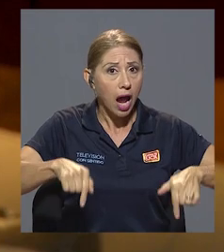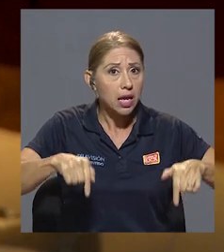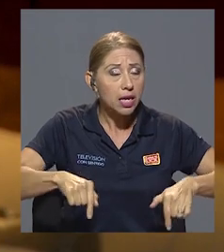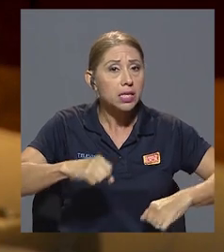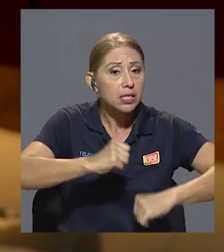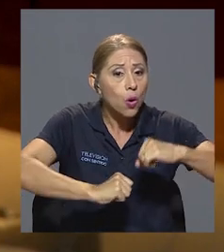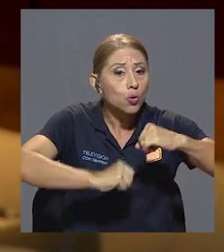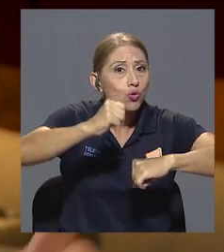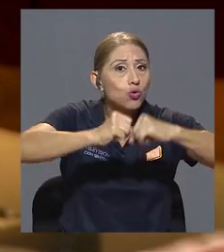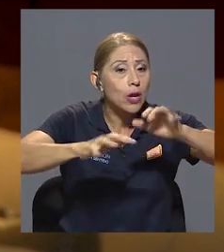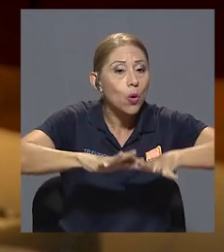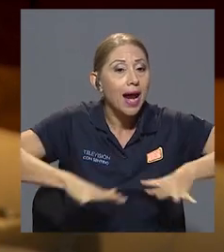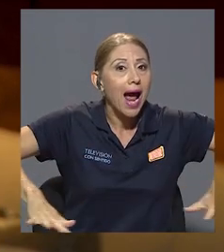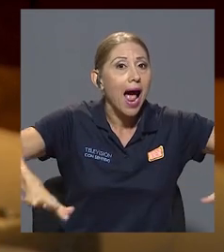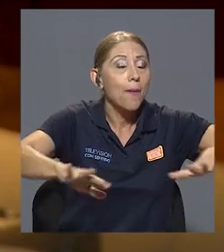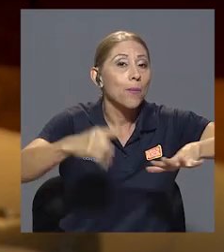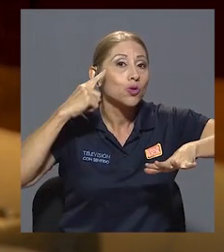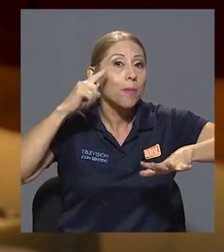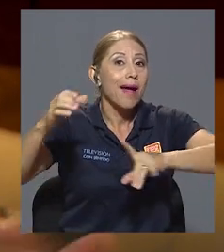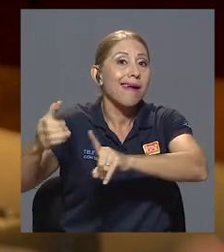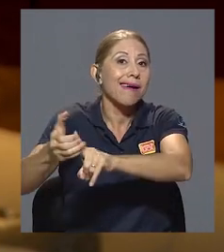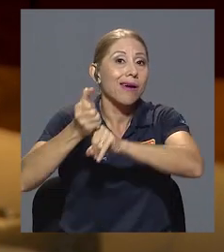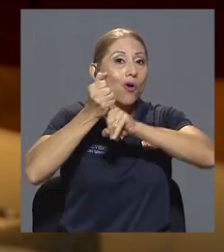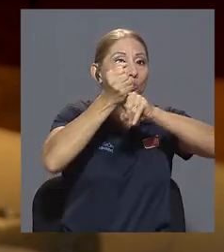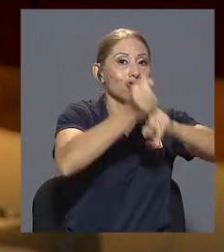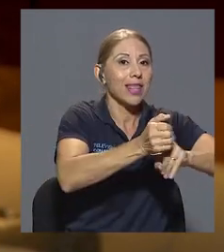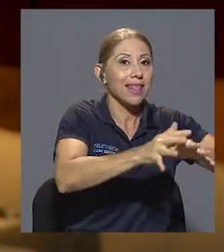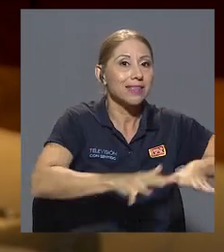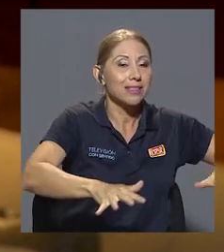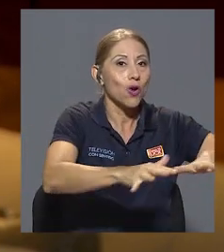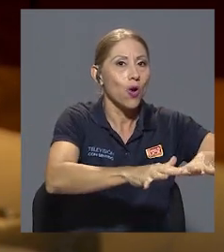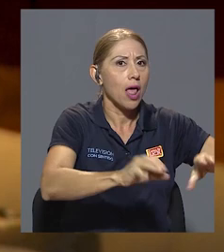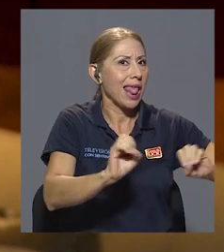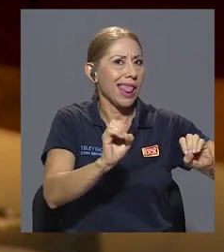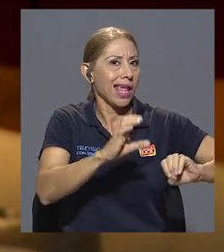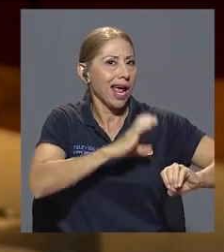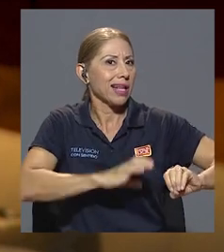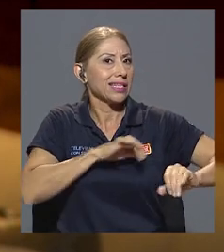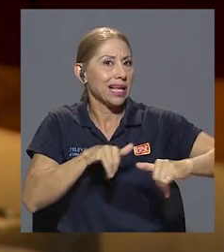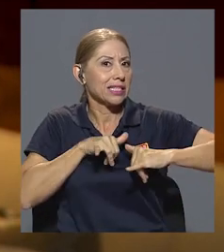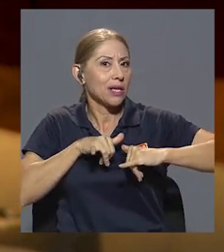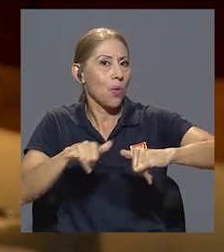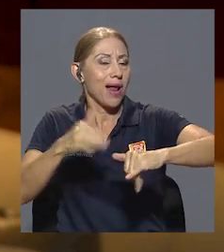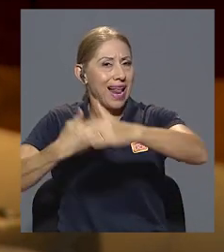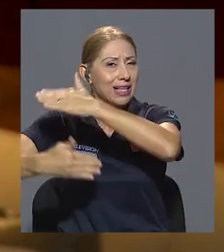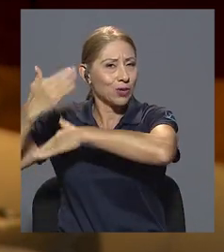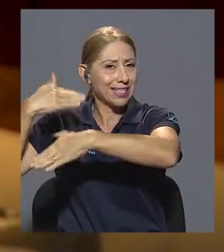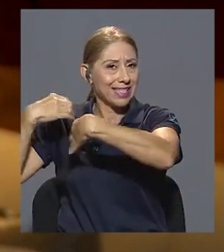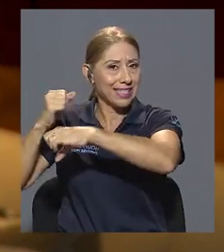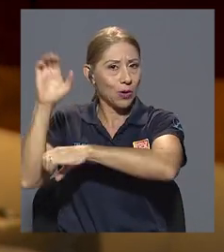campos de concentración que no tenían exactamente las mismas características de aquellos que se hicieron